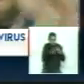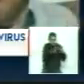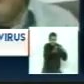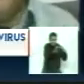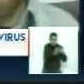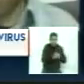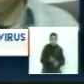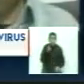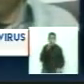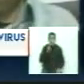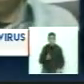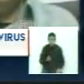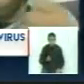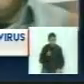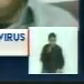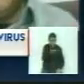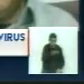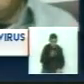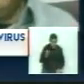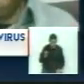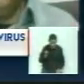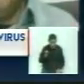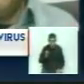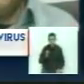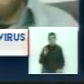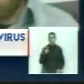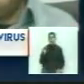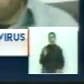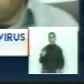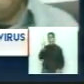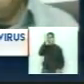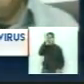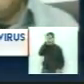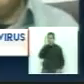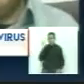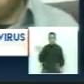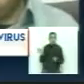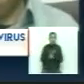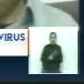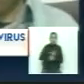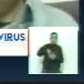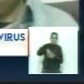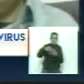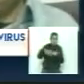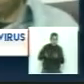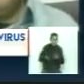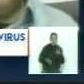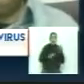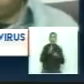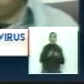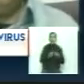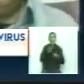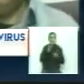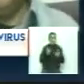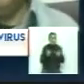tienes pruebas, si no tienes sistema sanitario para atender. La única estrategia que te